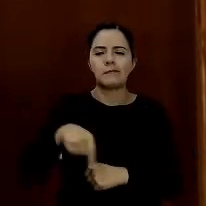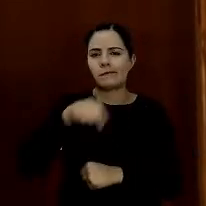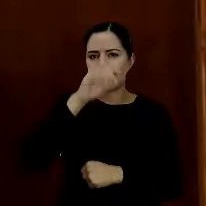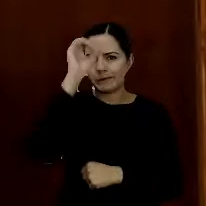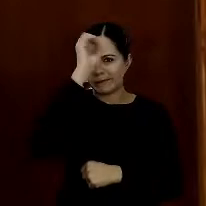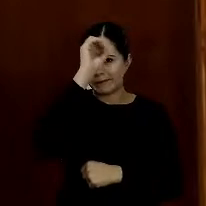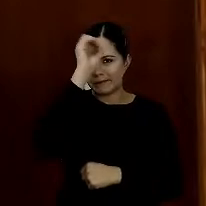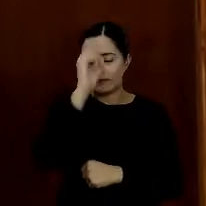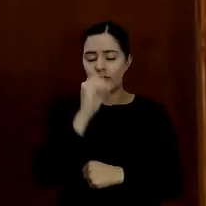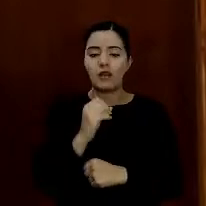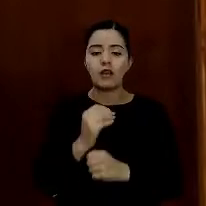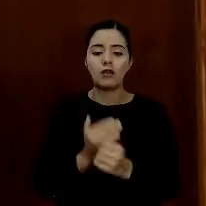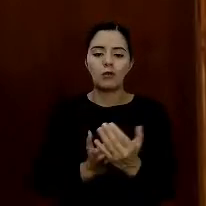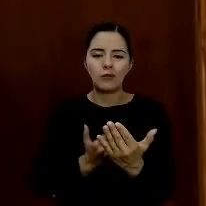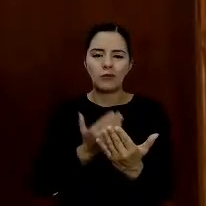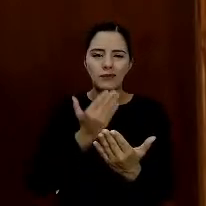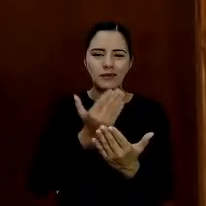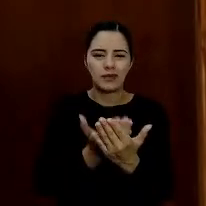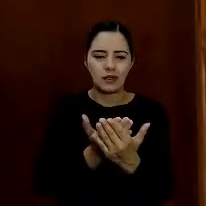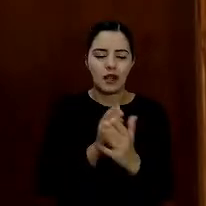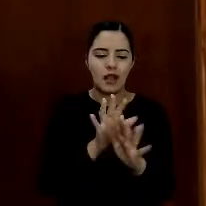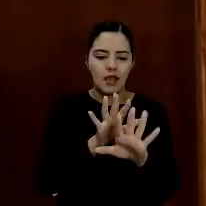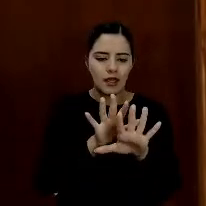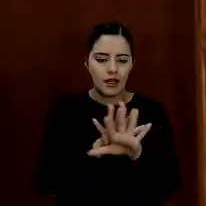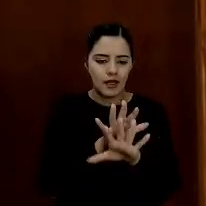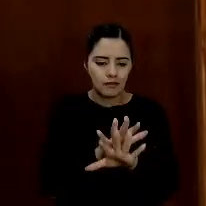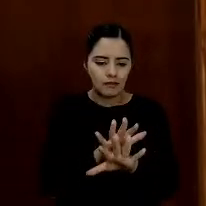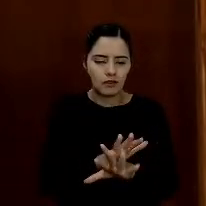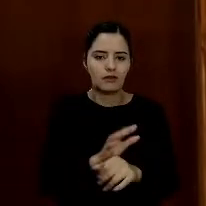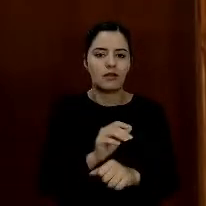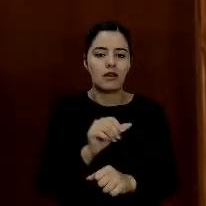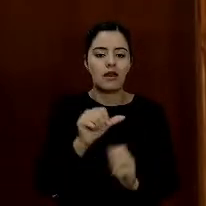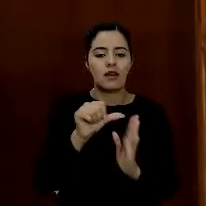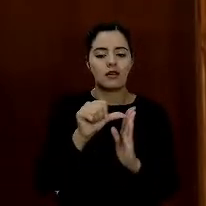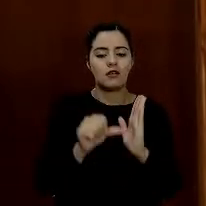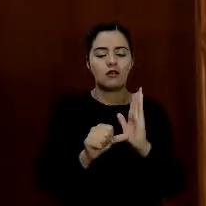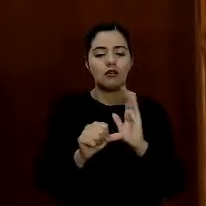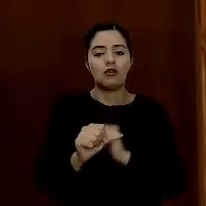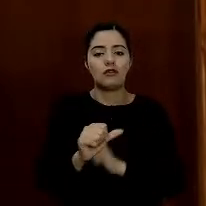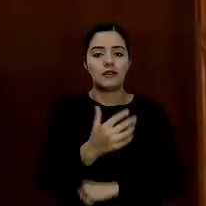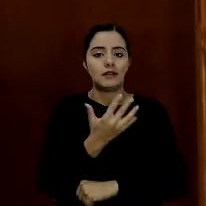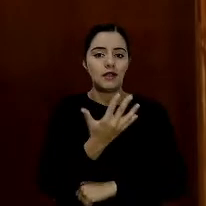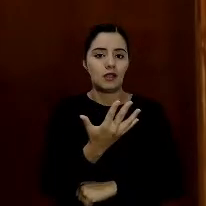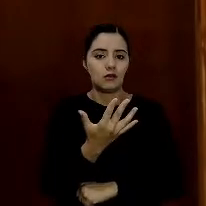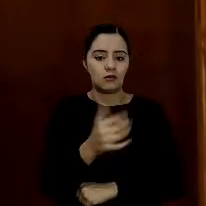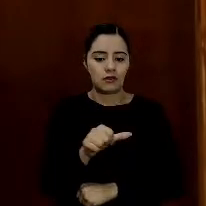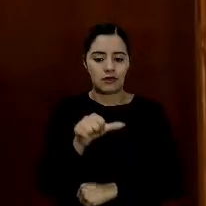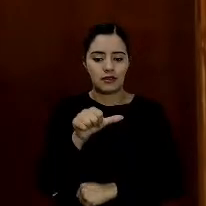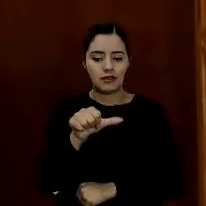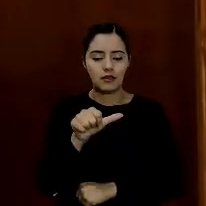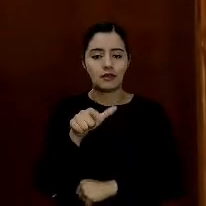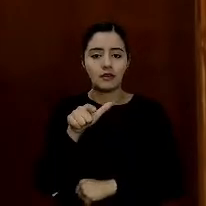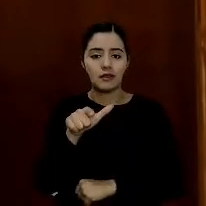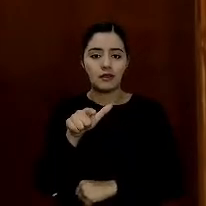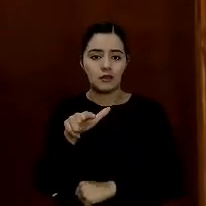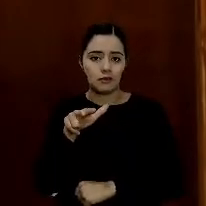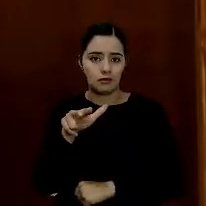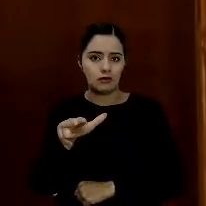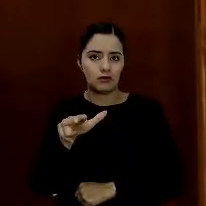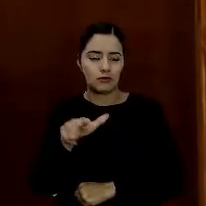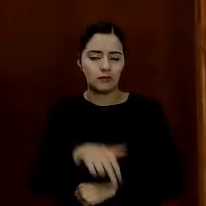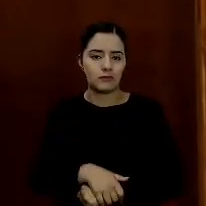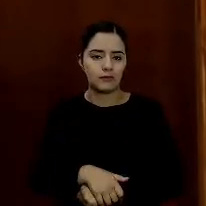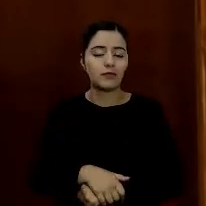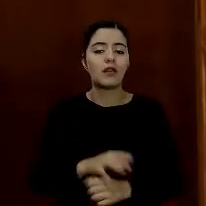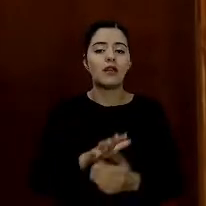de decreto por el que se reforman los artículos 5, 16, 17 y 18